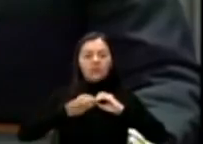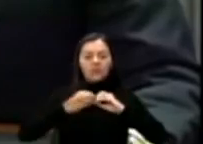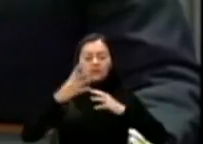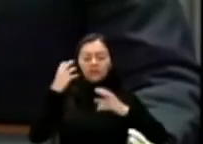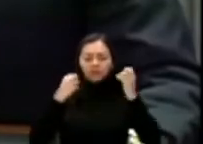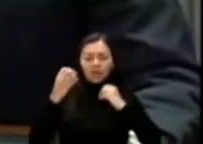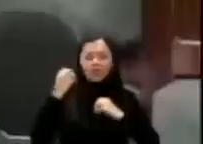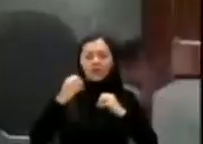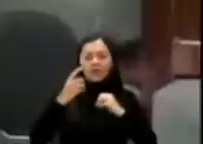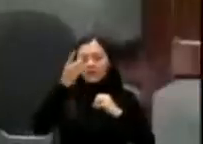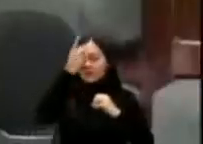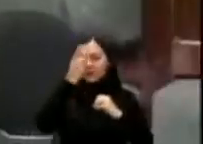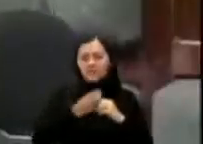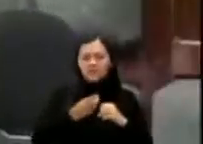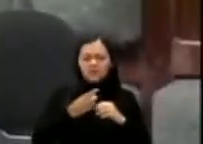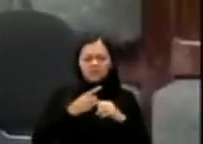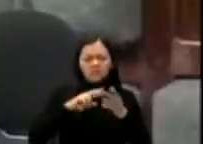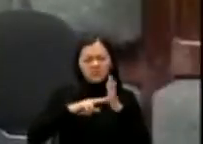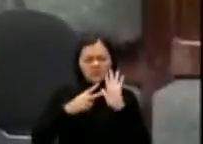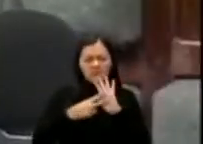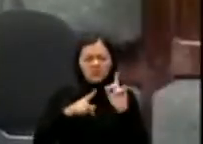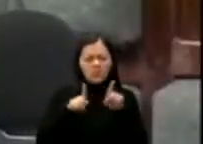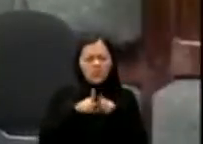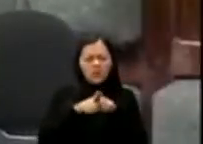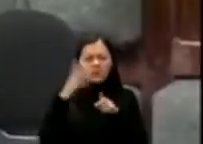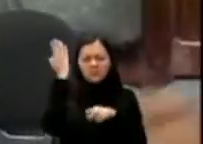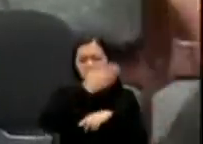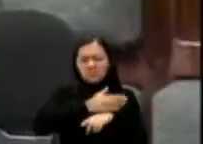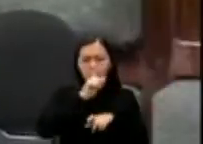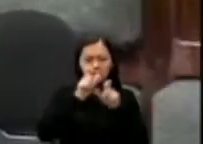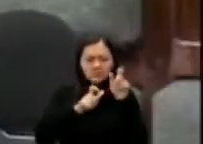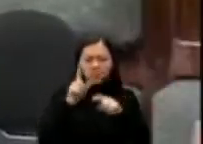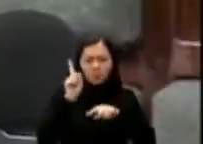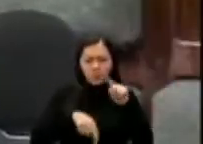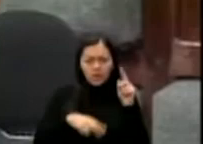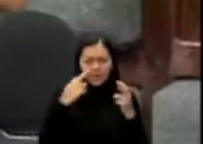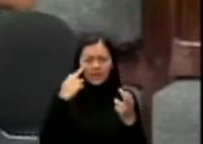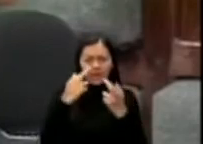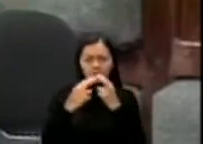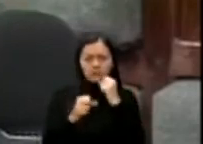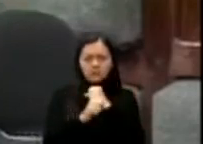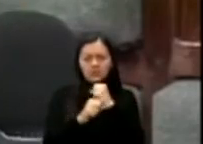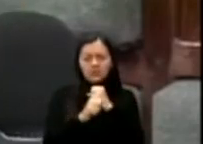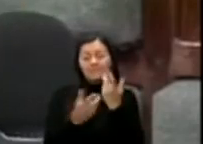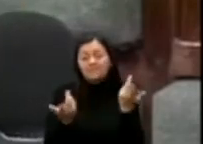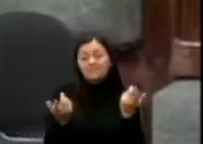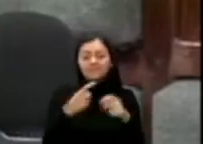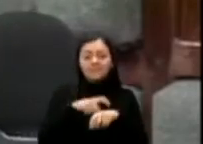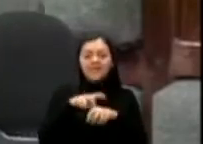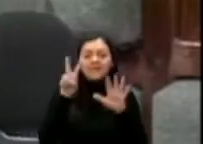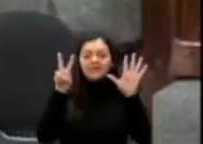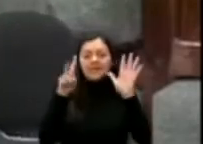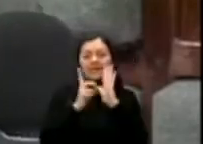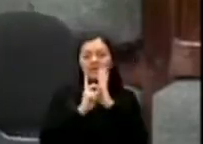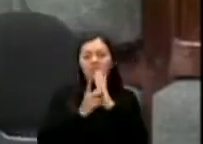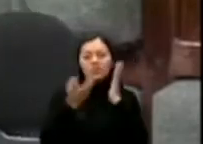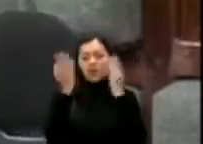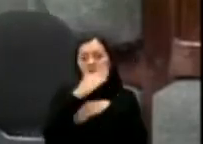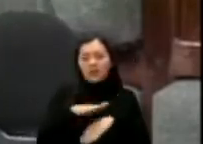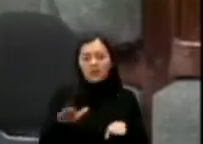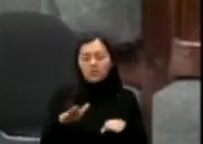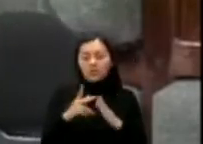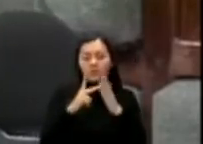decisiones sólo un ciego del alma podría desconocer lo yo podría ir resumiendo vamos entrando en los últimos siete minutos de este programa